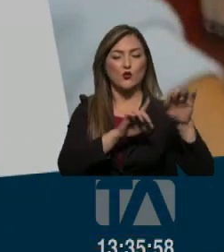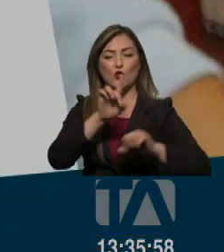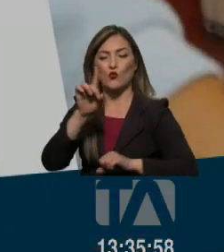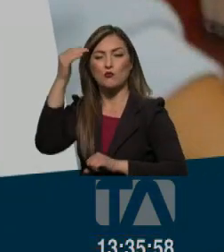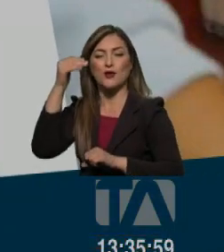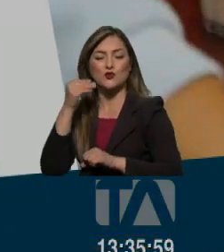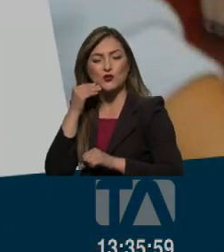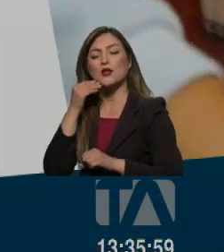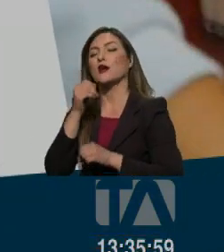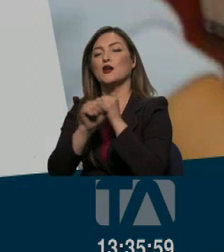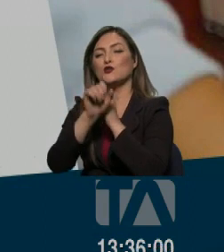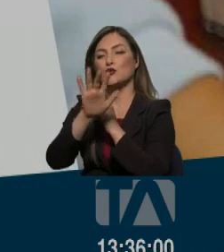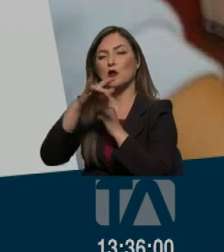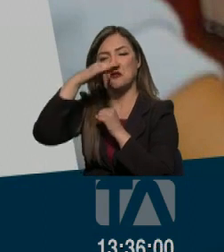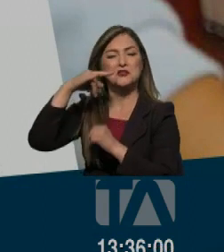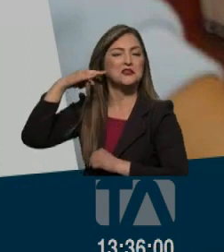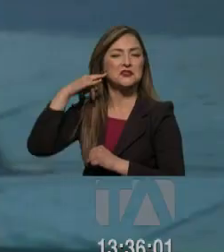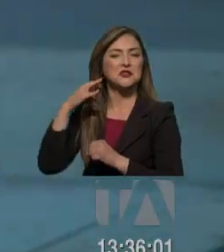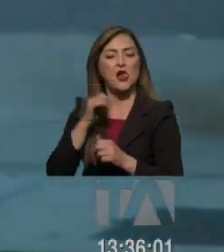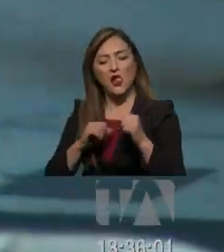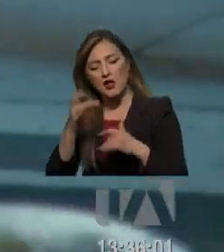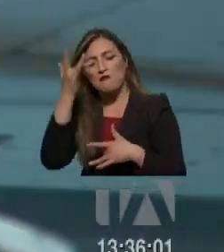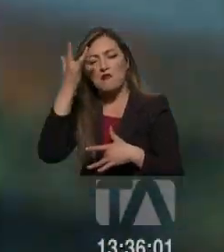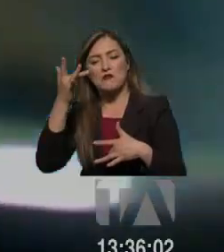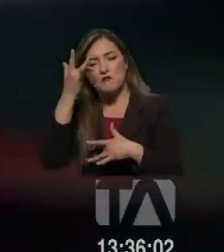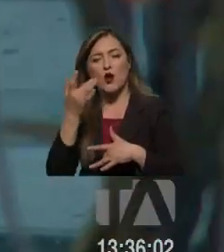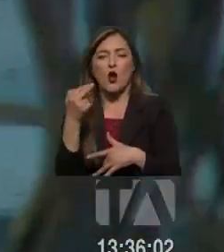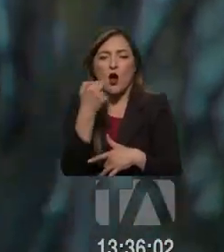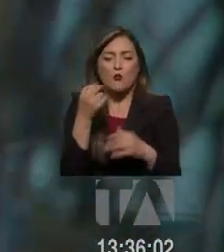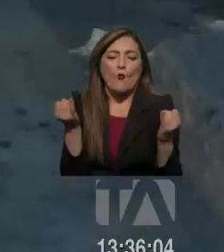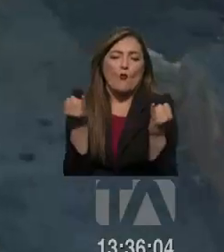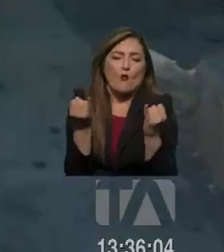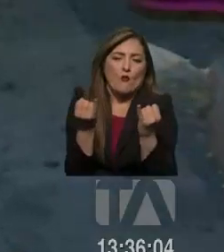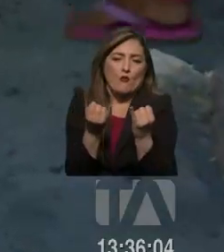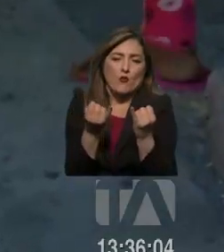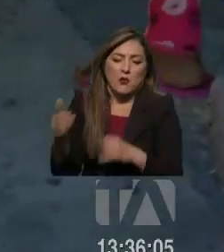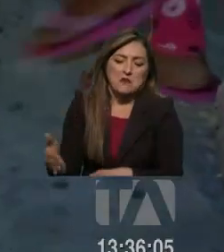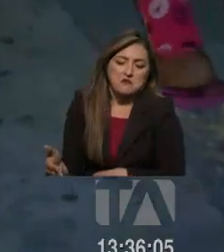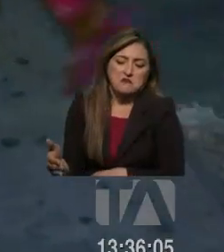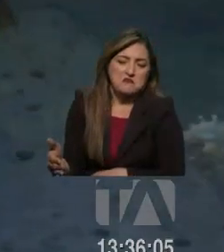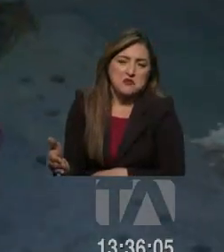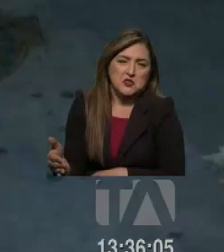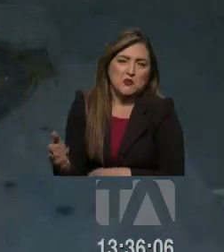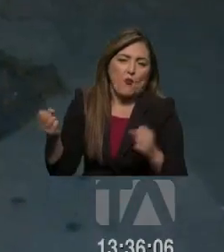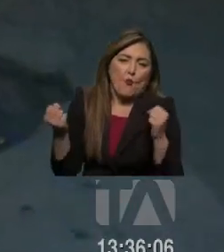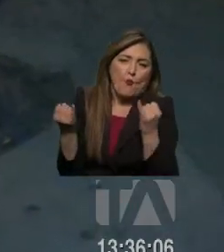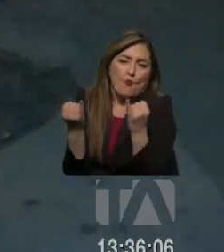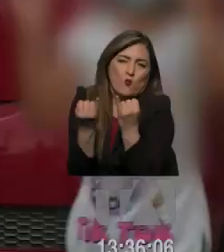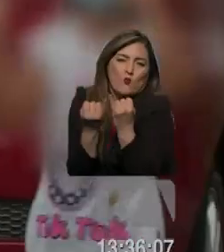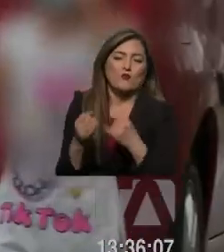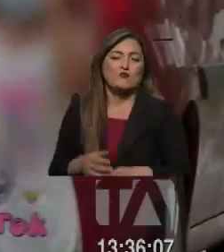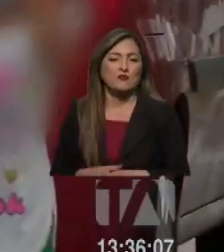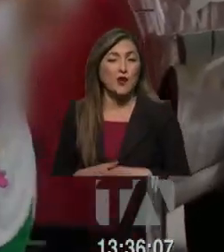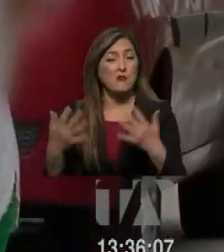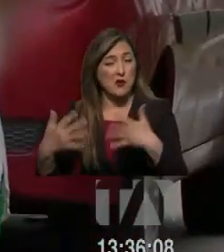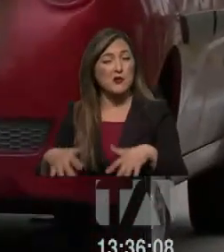de 5 años sufre desnutrición crónica, lo que se traduce en un déficit de talla o baja estatura para su edad, y en un nivel más